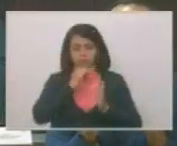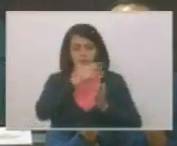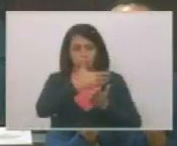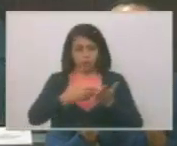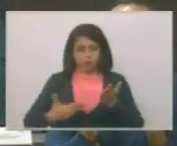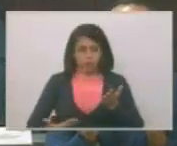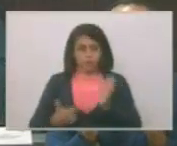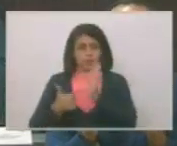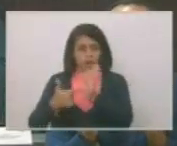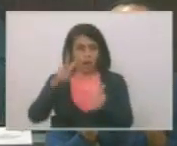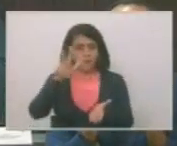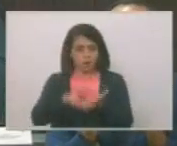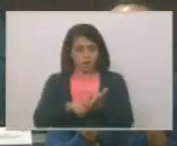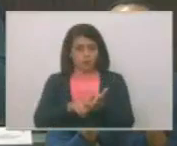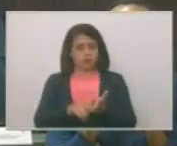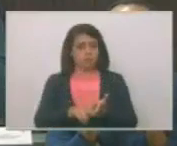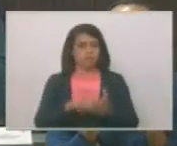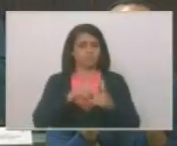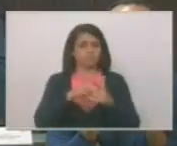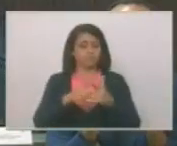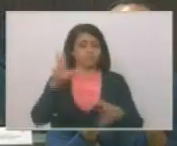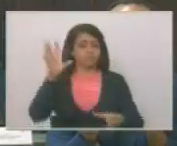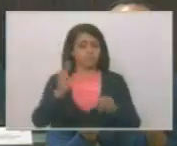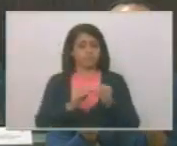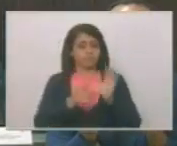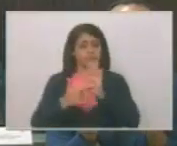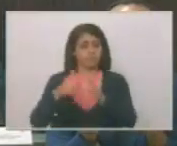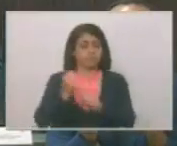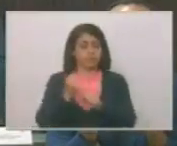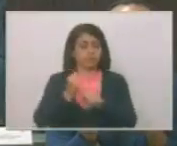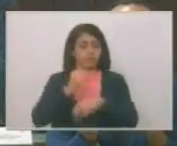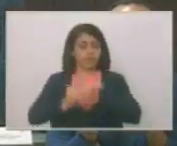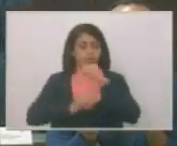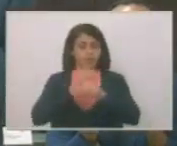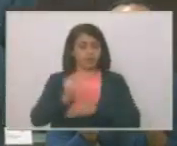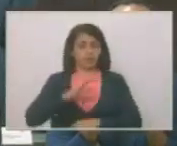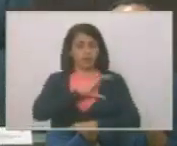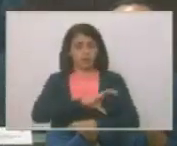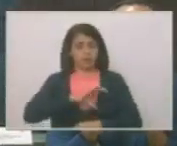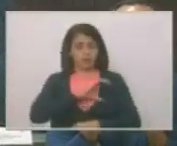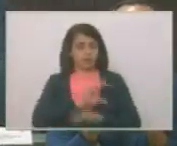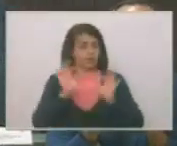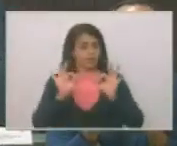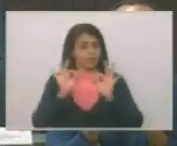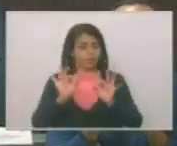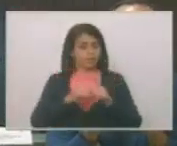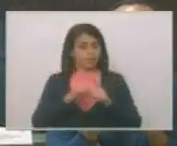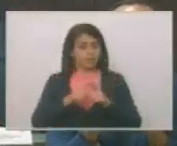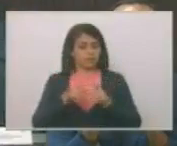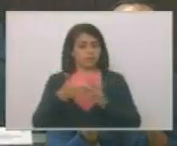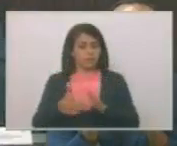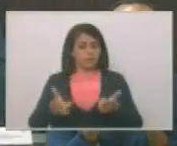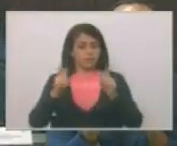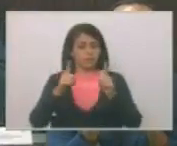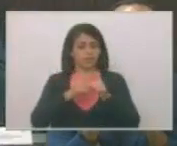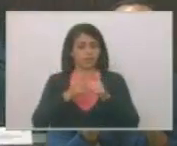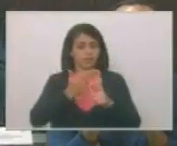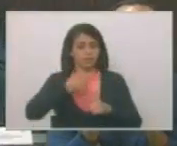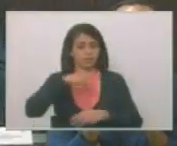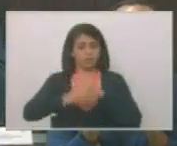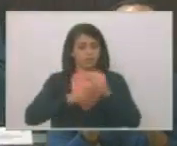que lo avale. Yo creo que del resultado del trabajo que va a realizar esta comisión especial nos va a permitir